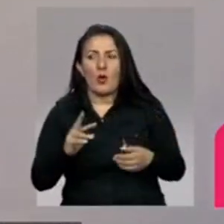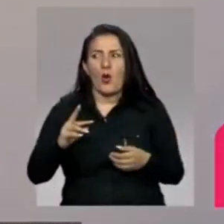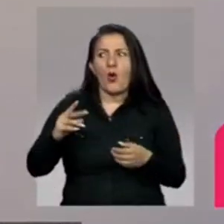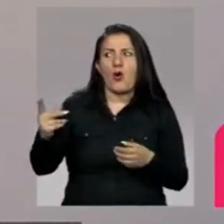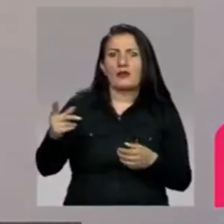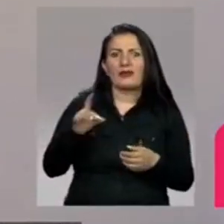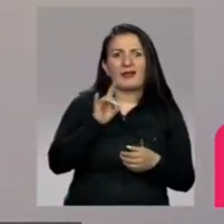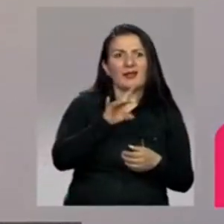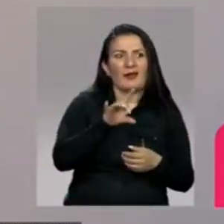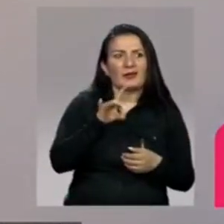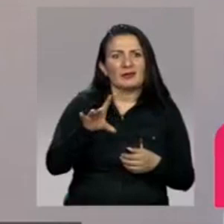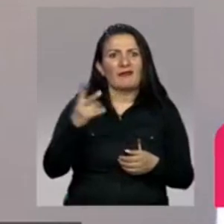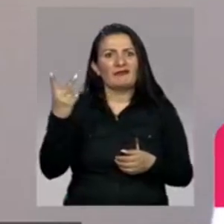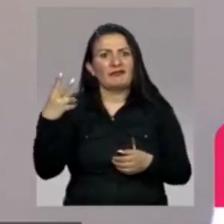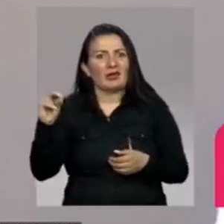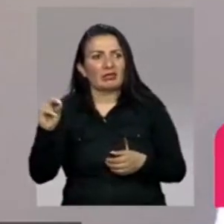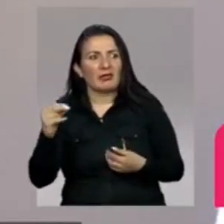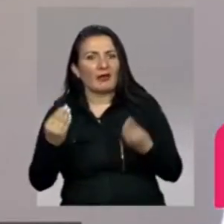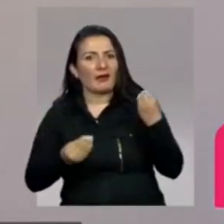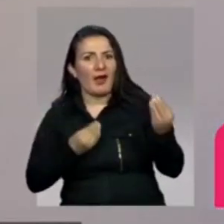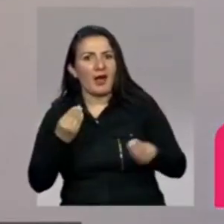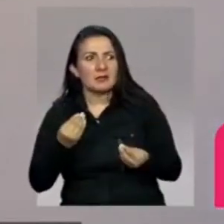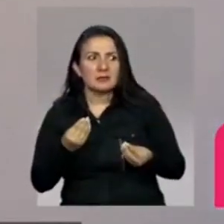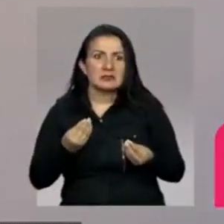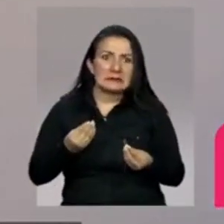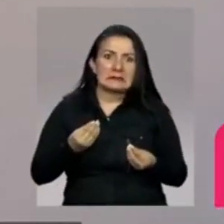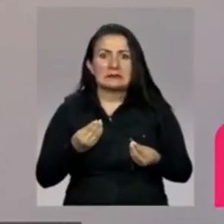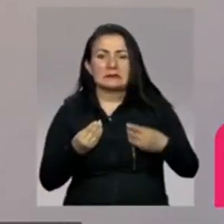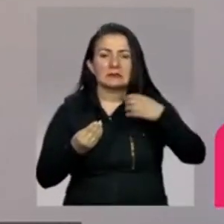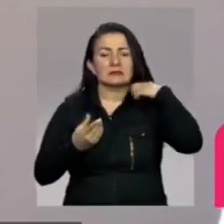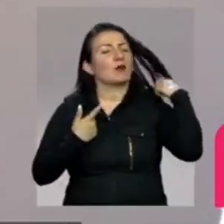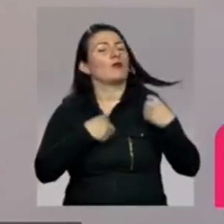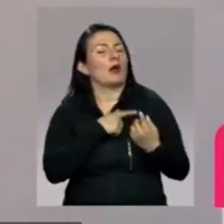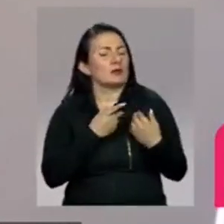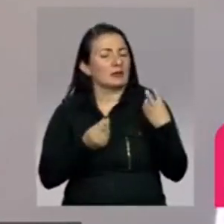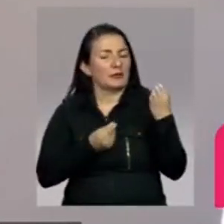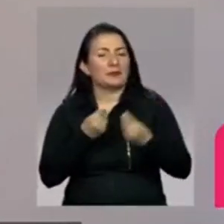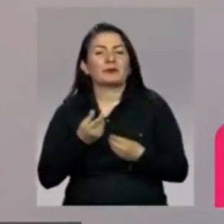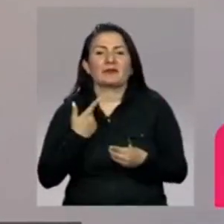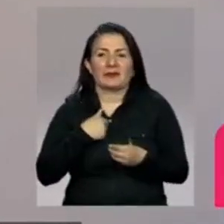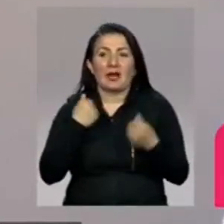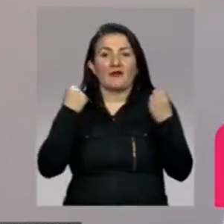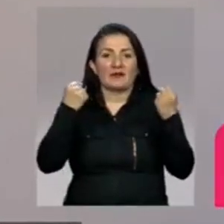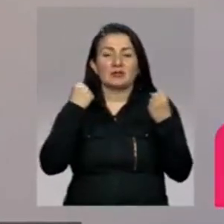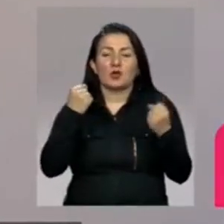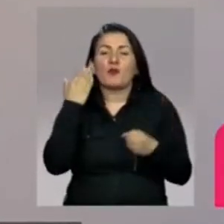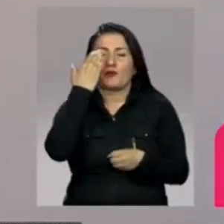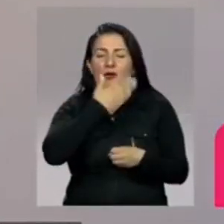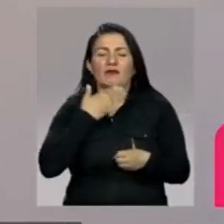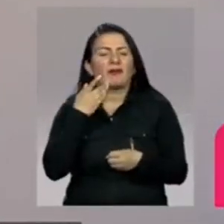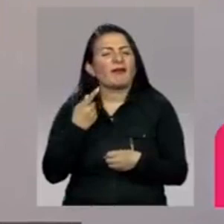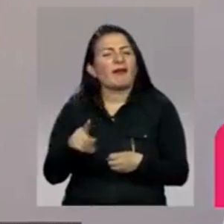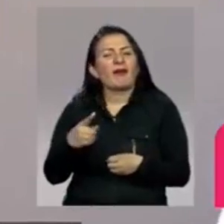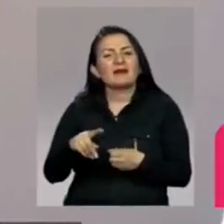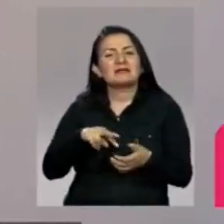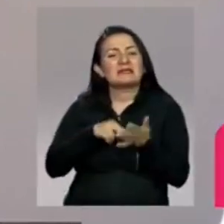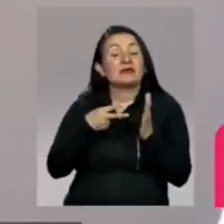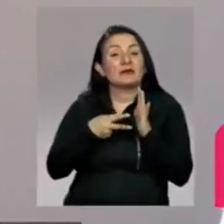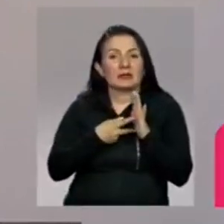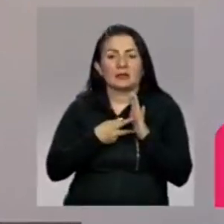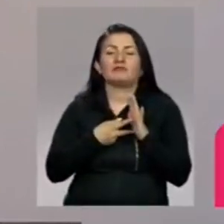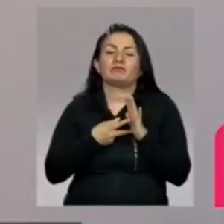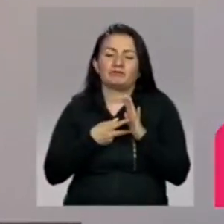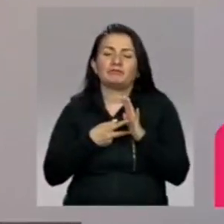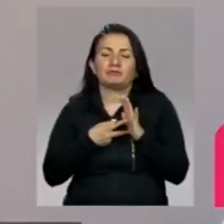otras 15 o las otras 20, porque nuestros planteles son los más chiquitos, pues están como aficionadas a prueba. ¿Eso qué implica? Sí,